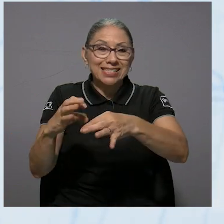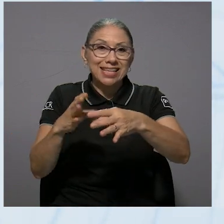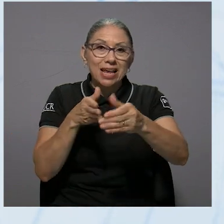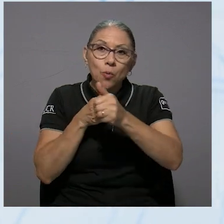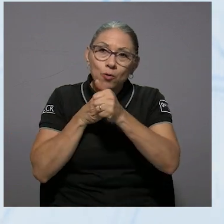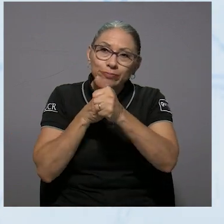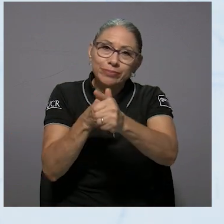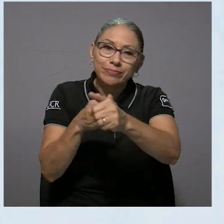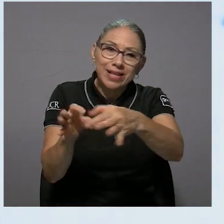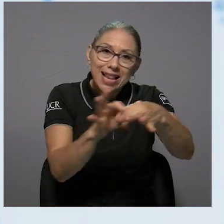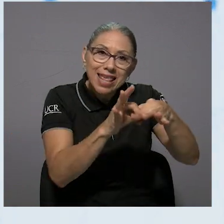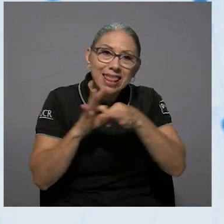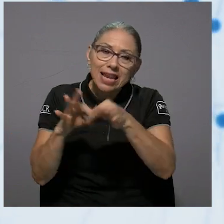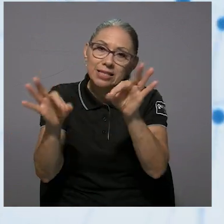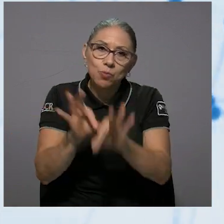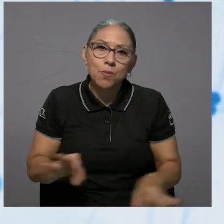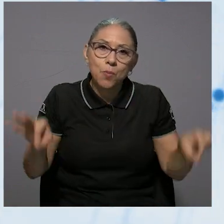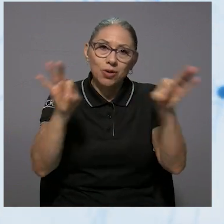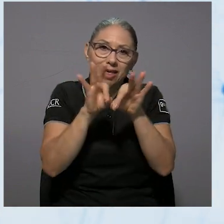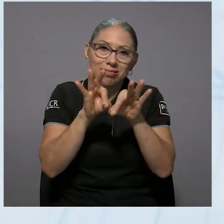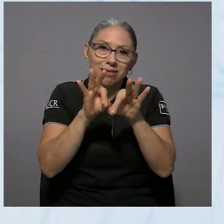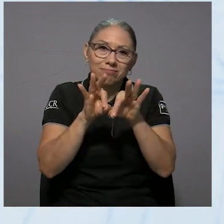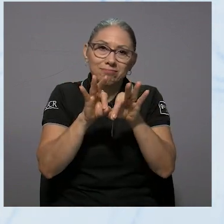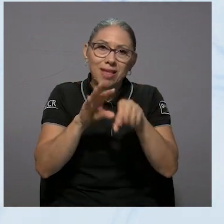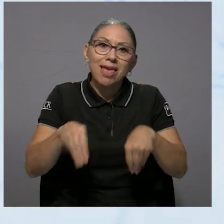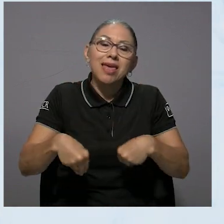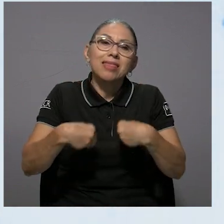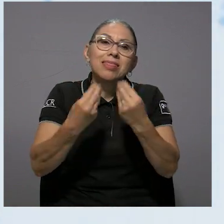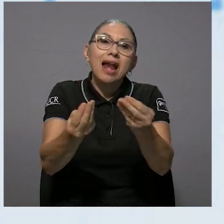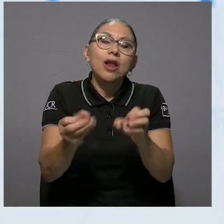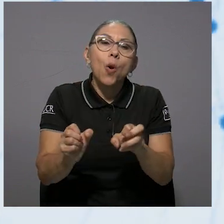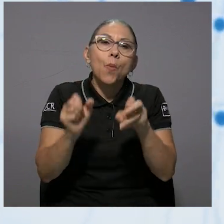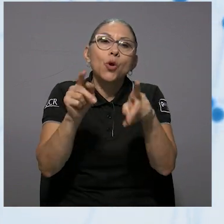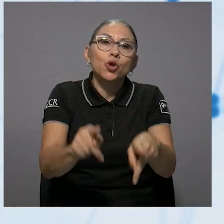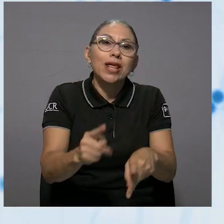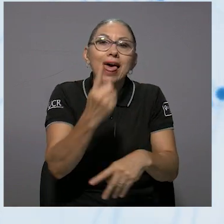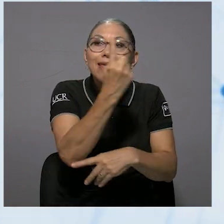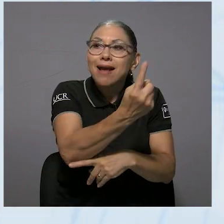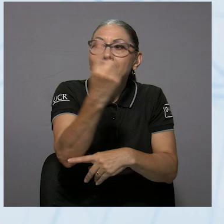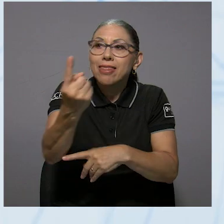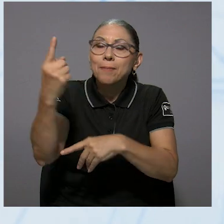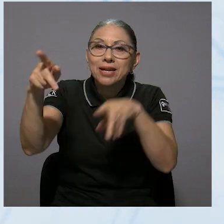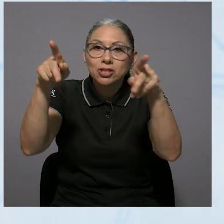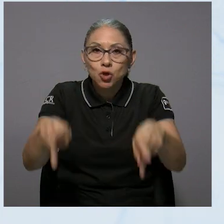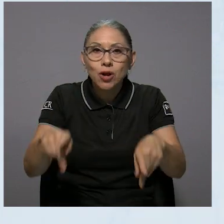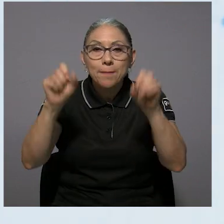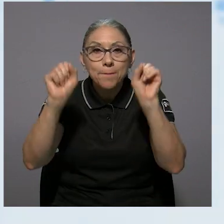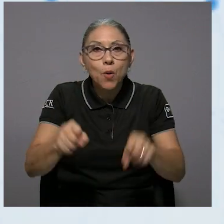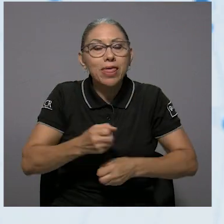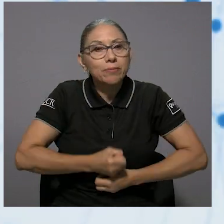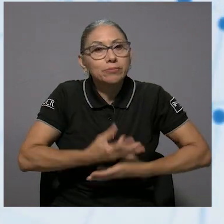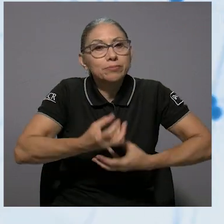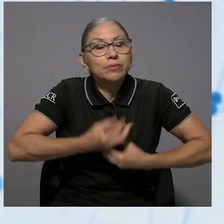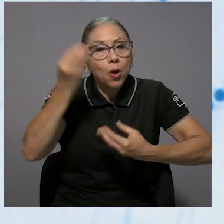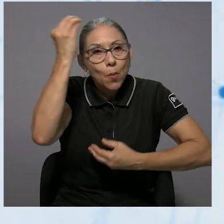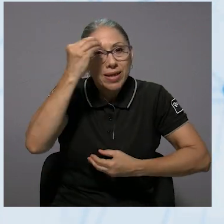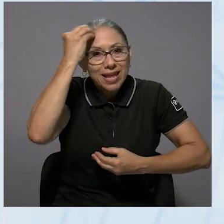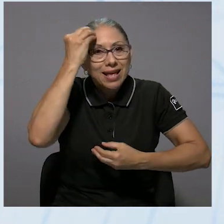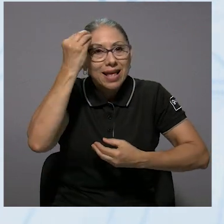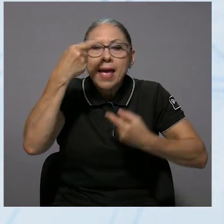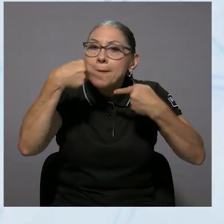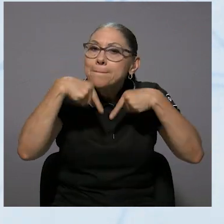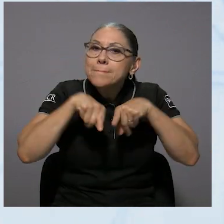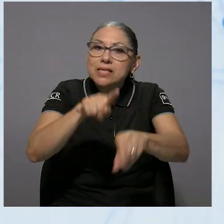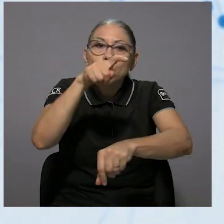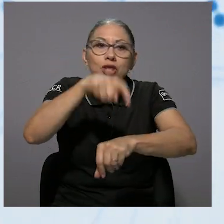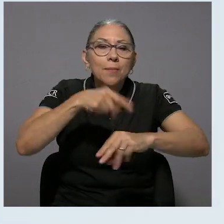importante, darle el espacio a cada una de las personas para que pueda dar su opinión, y al mismo tiempo saber negociar